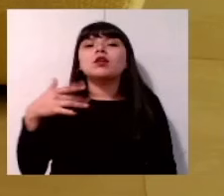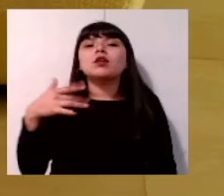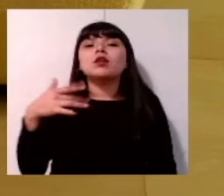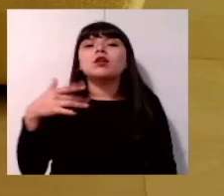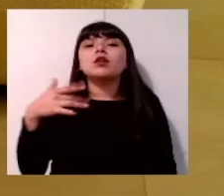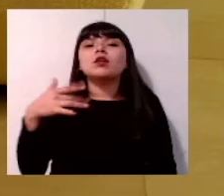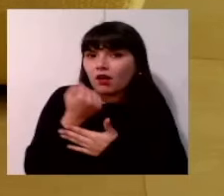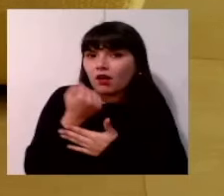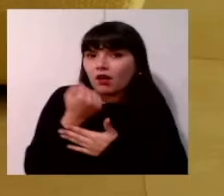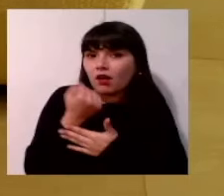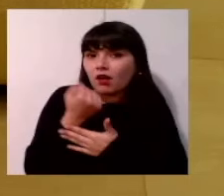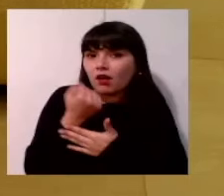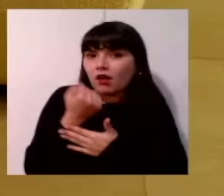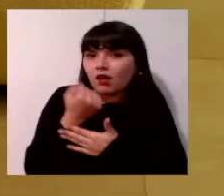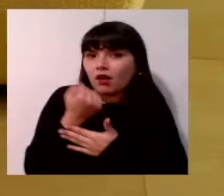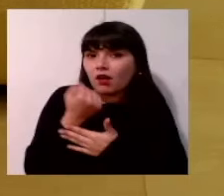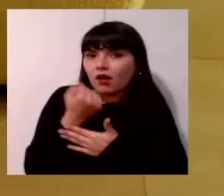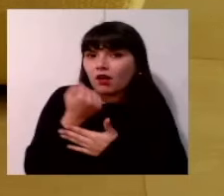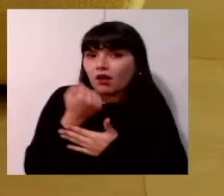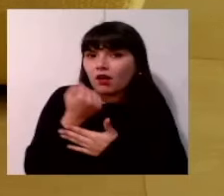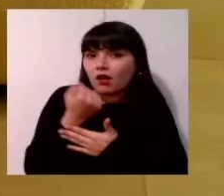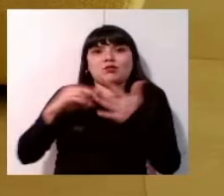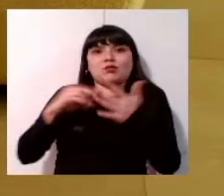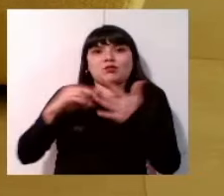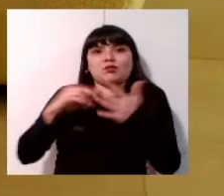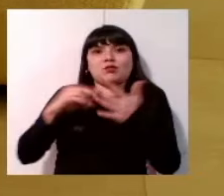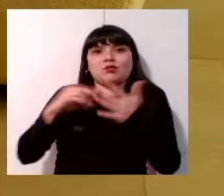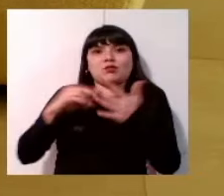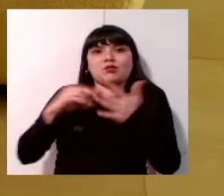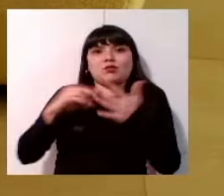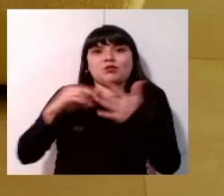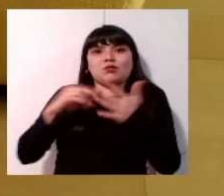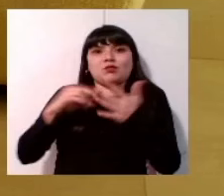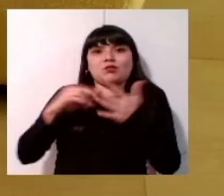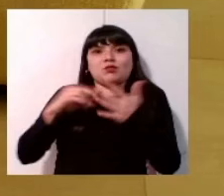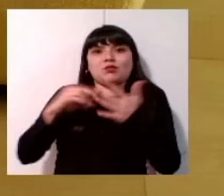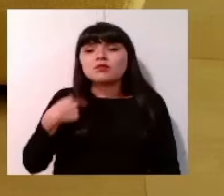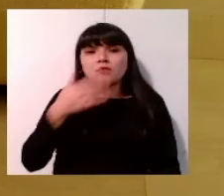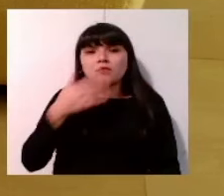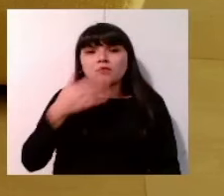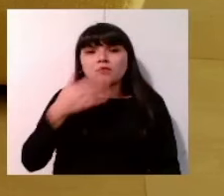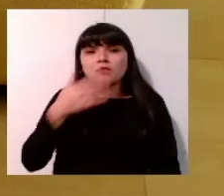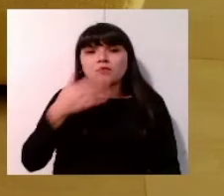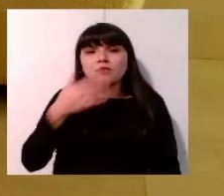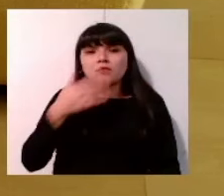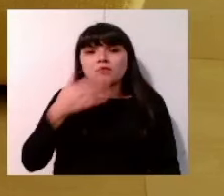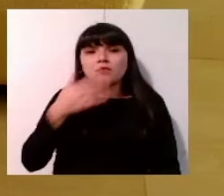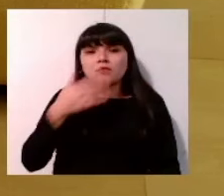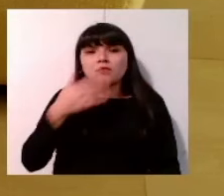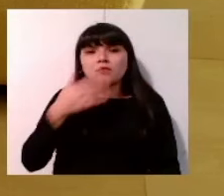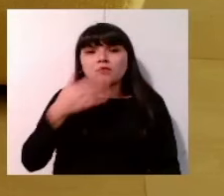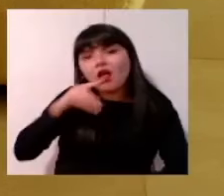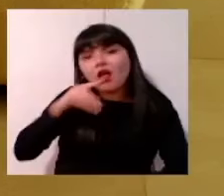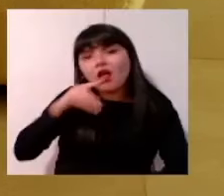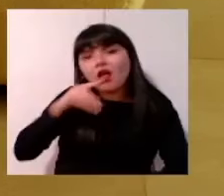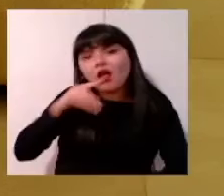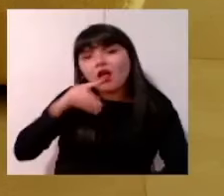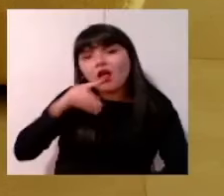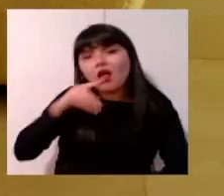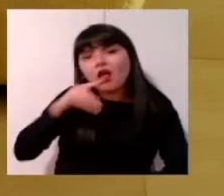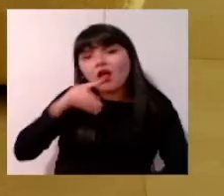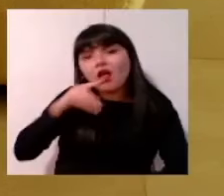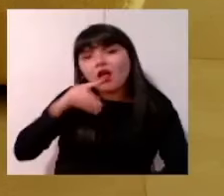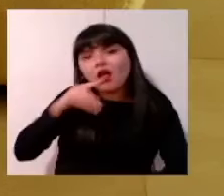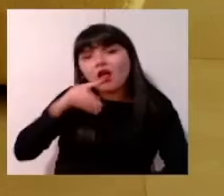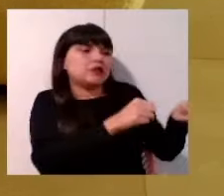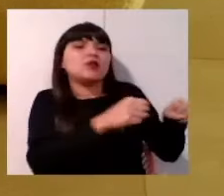problemático. Y lo ideal es hacer la menor intervención posible en el sentido de no hablarle, no sacarlos de la cama idealmente, salvo que estén